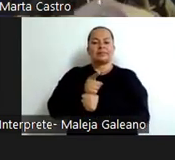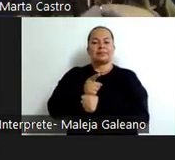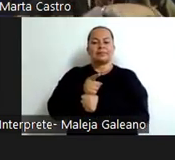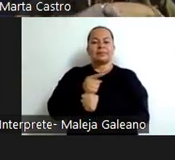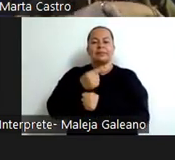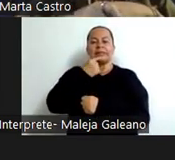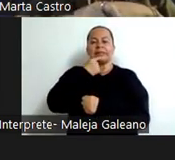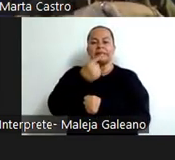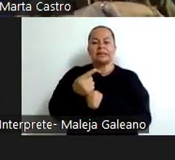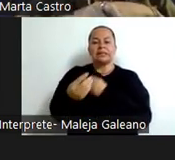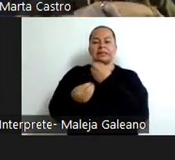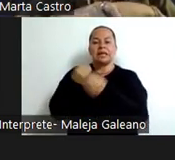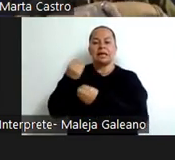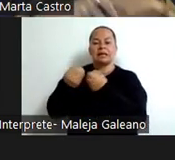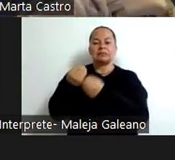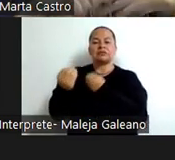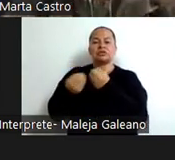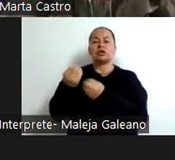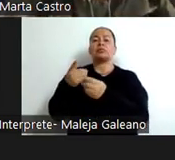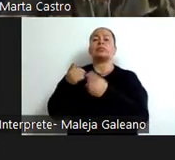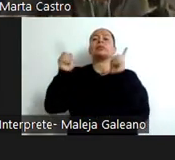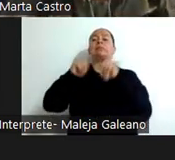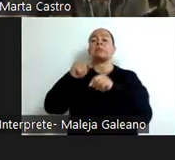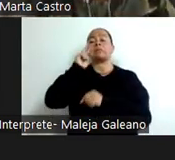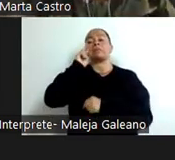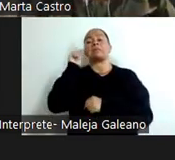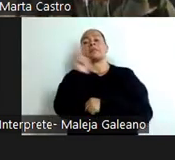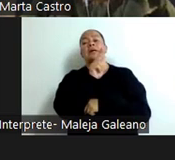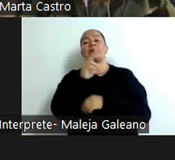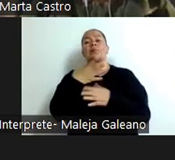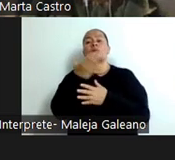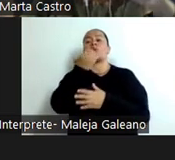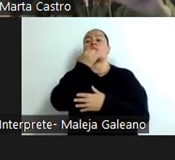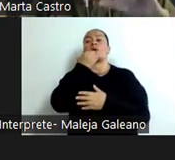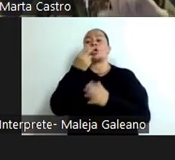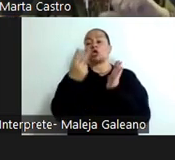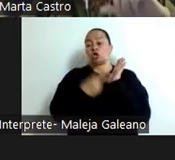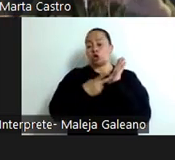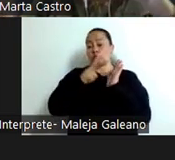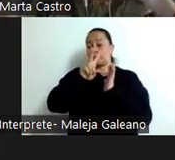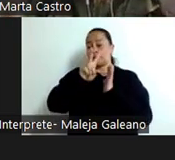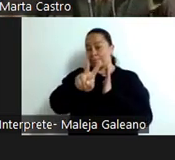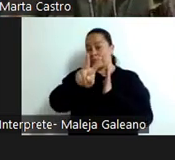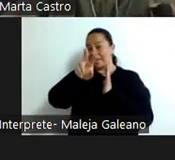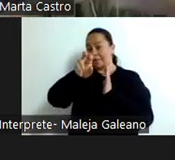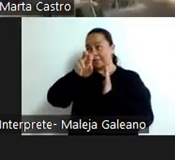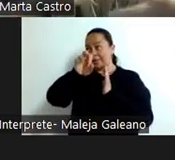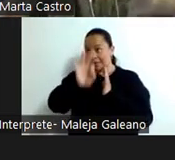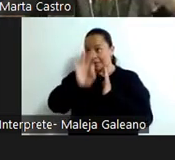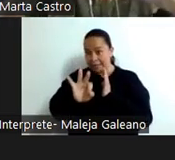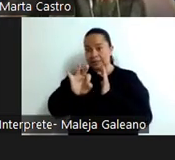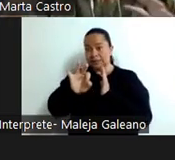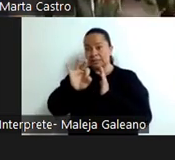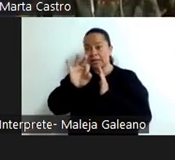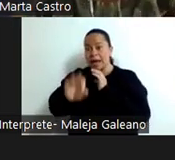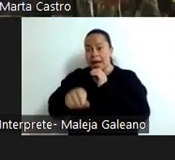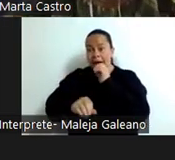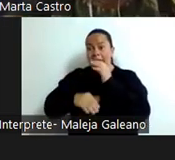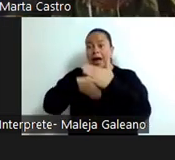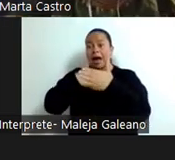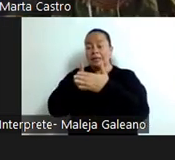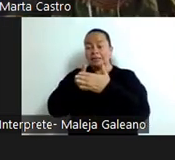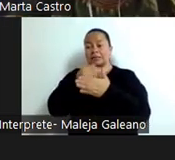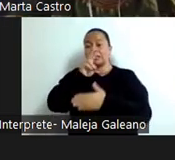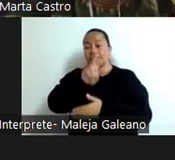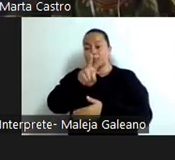pero eh lo que también vemos es que por ejemplo en 2023 2024 la corte ha tratado de hablar del